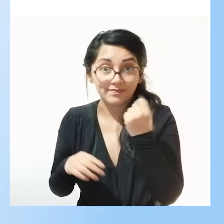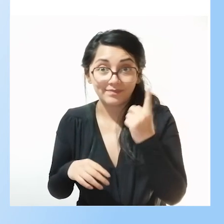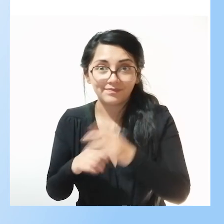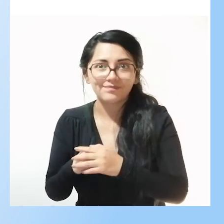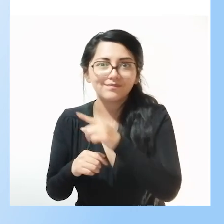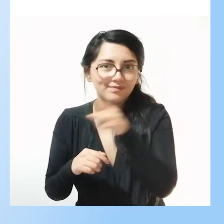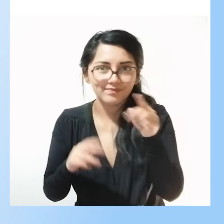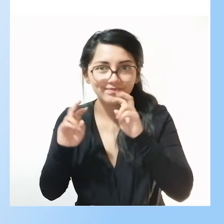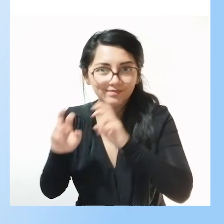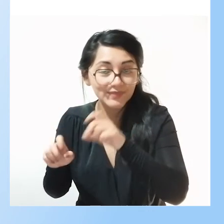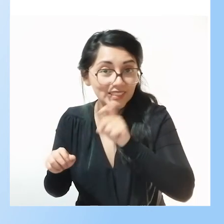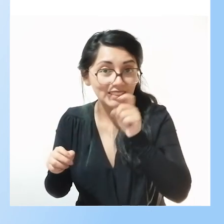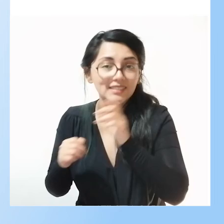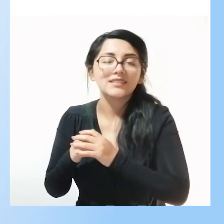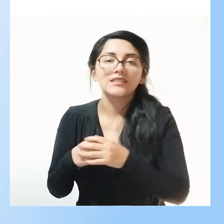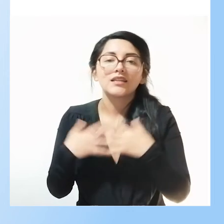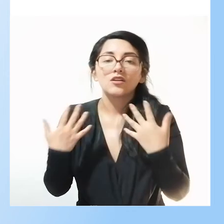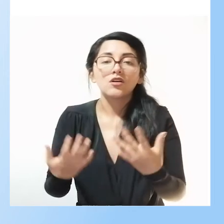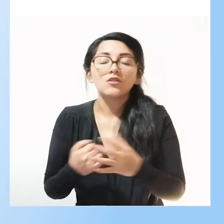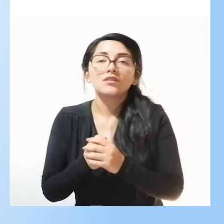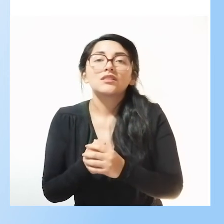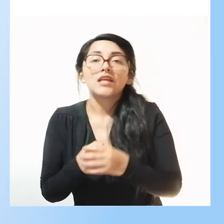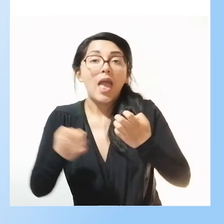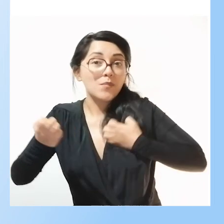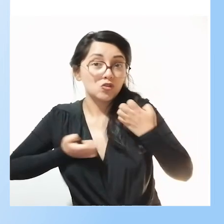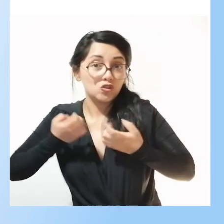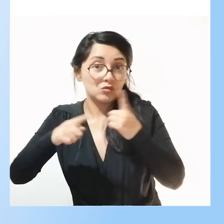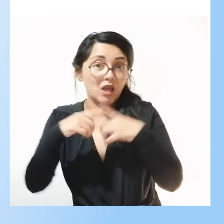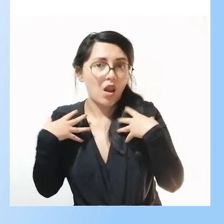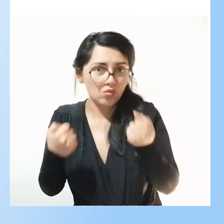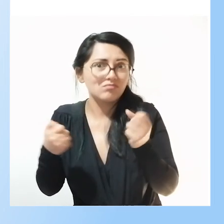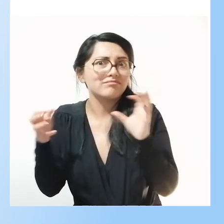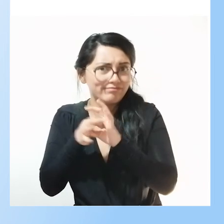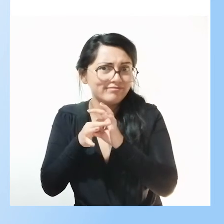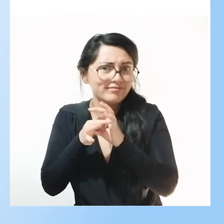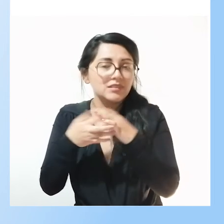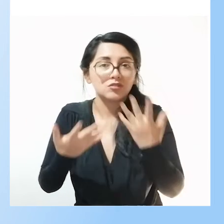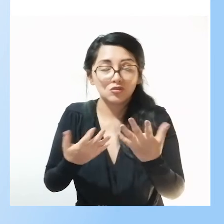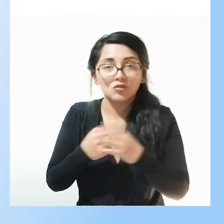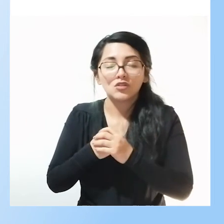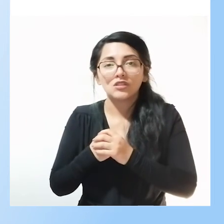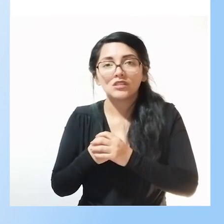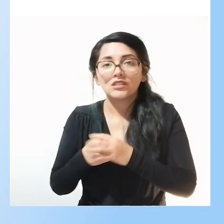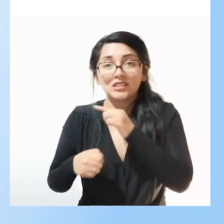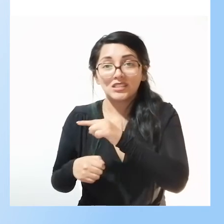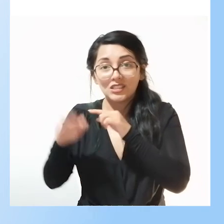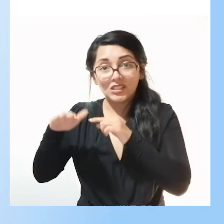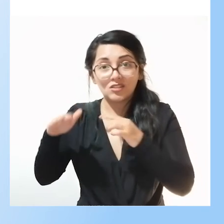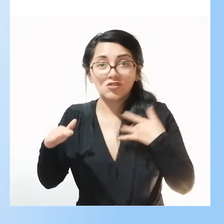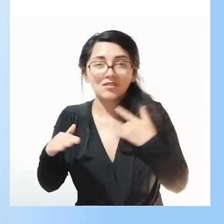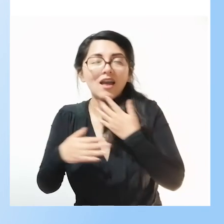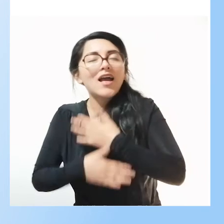mencionado que hay una relación estrecha entre emociones y salud, cuanto más bienestar, mejor nivel de satisfacción,